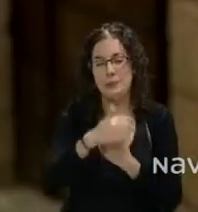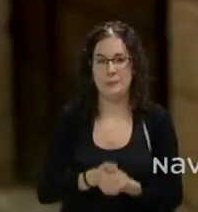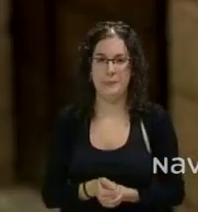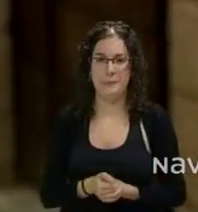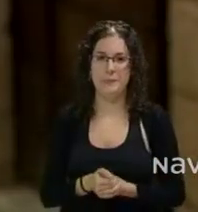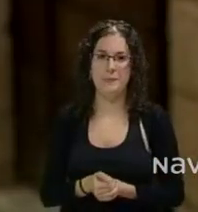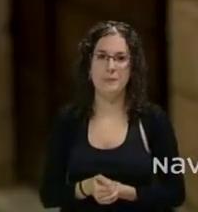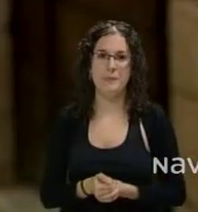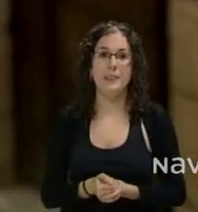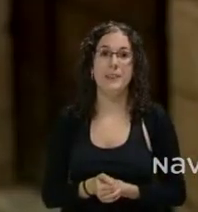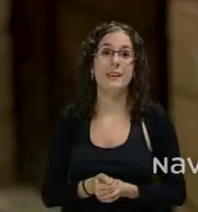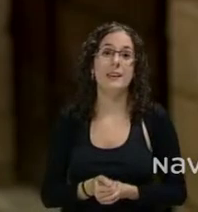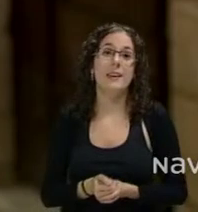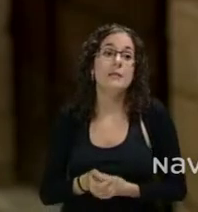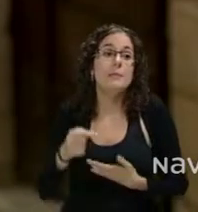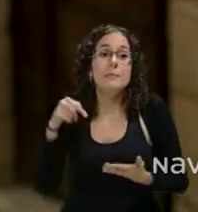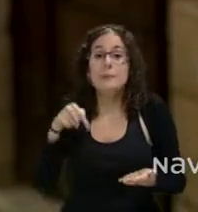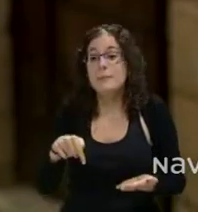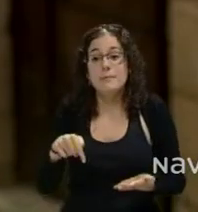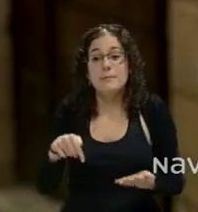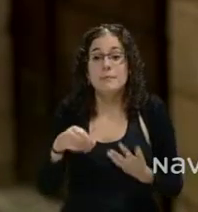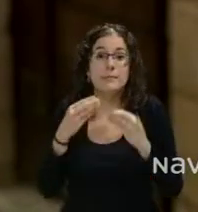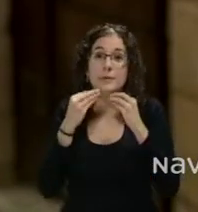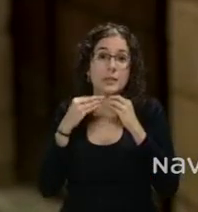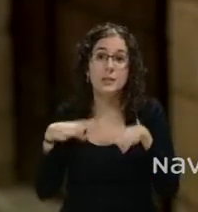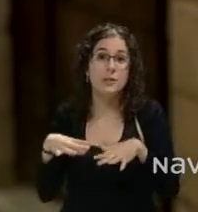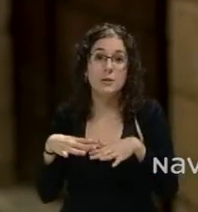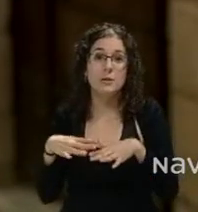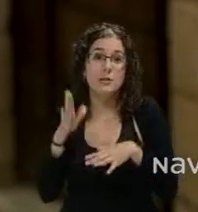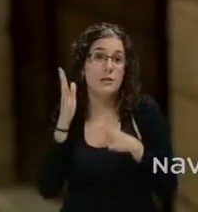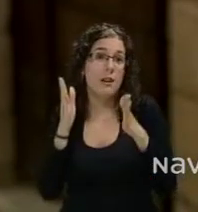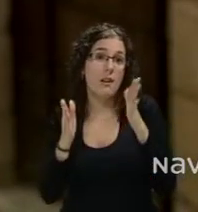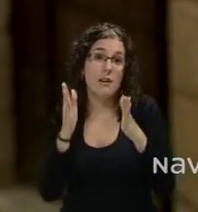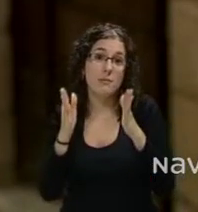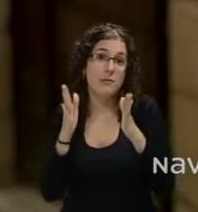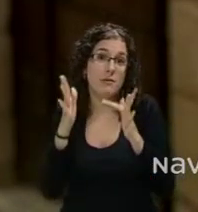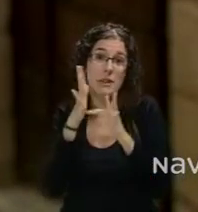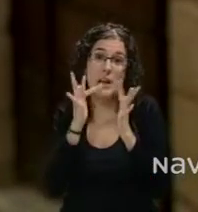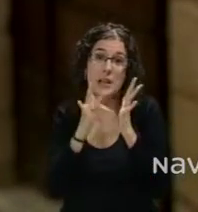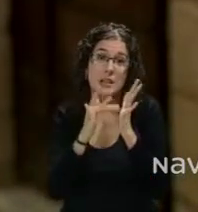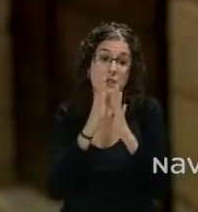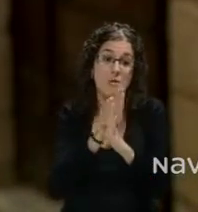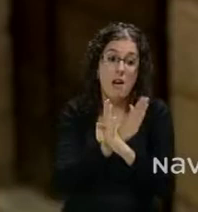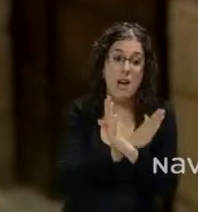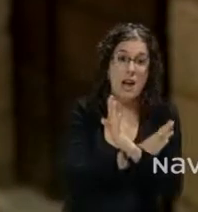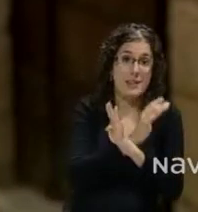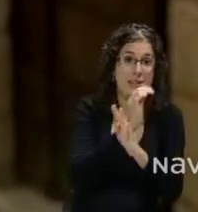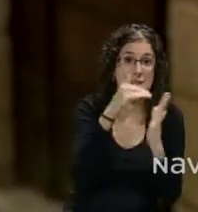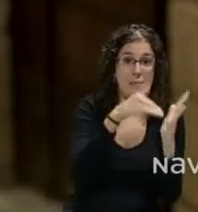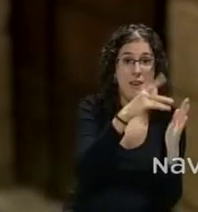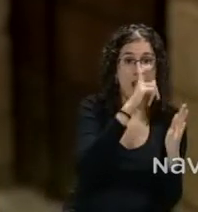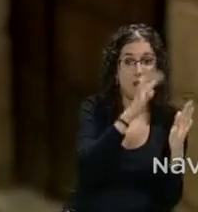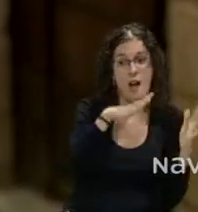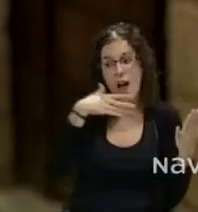abarcamos prácticamente toda la historia desde el primer milenio antes de Cristo hasta hoy en día. Tenemos el yacimiento de